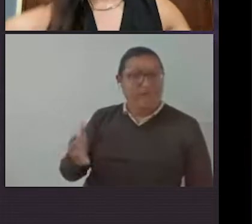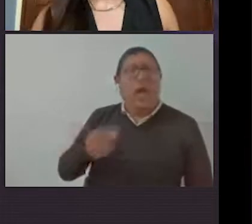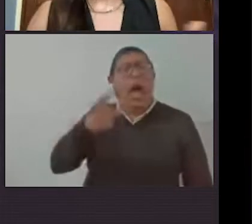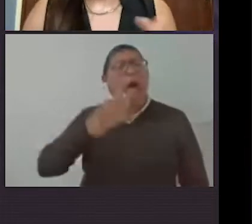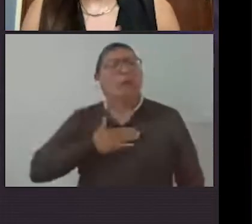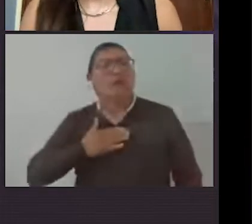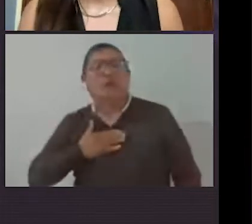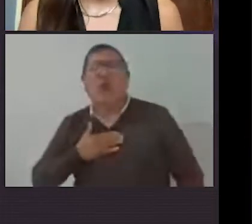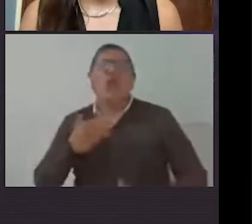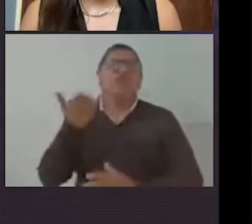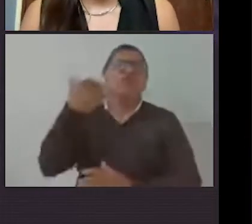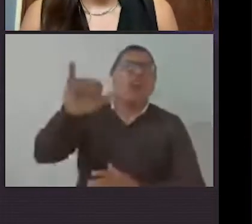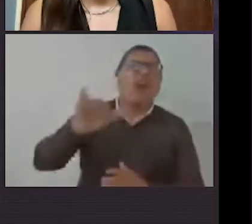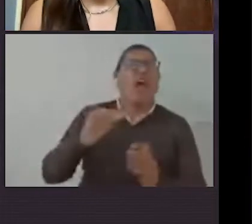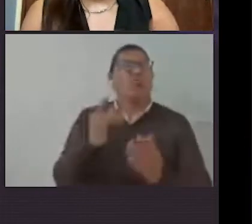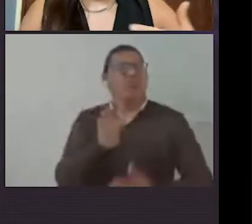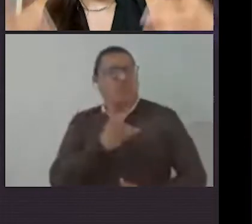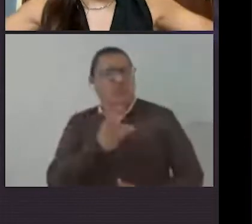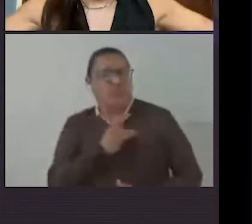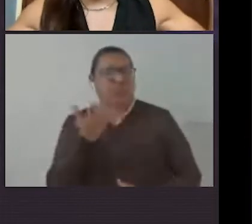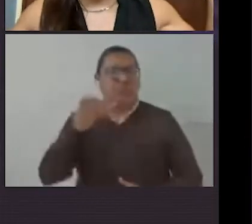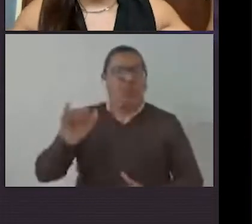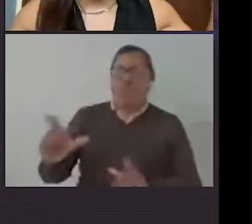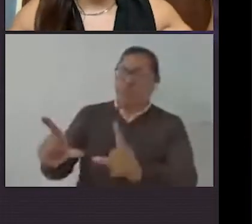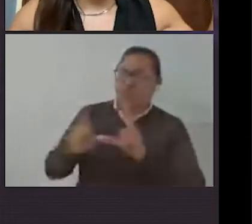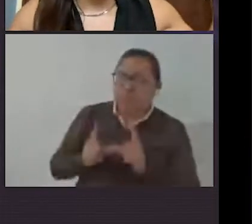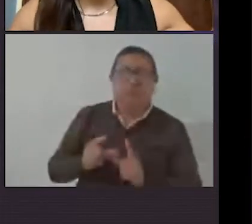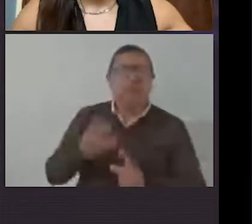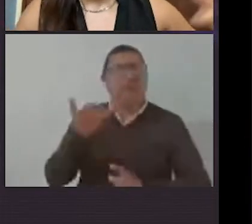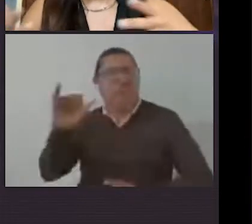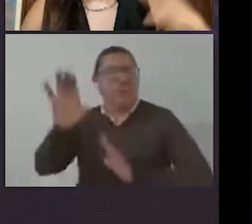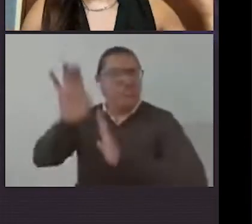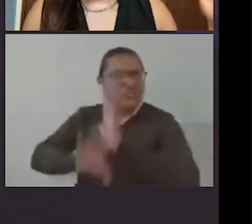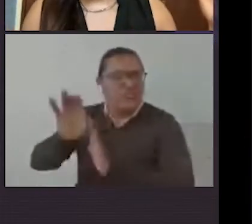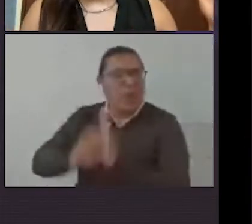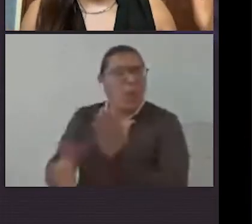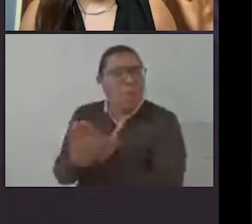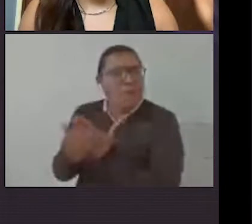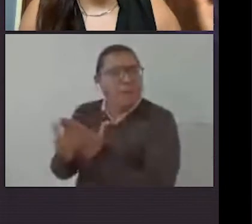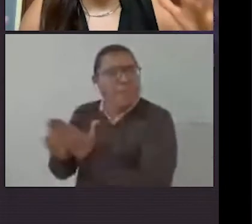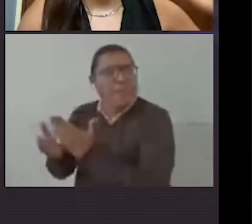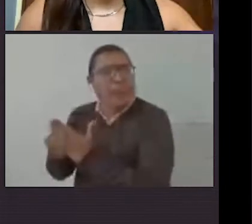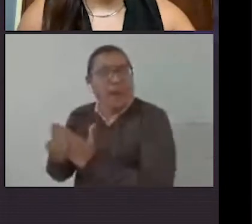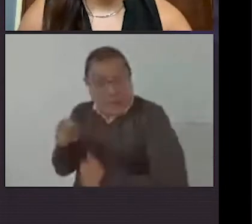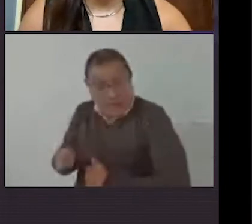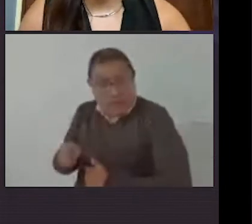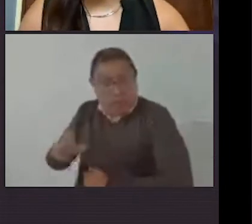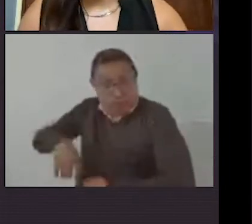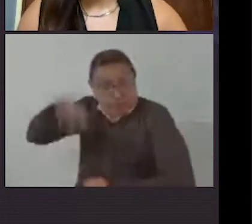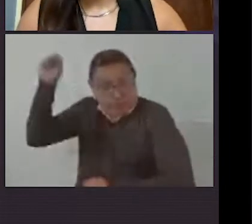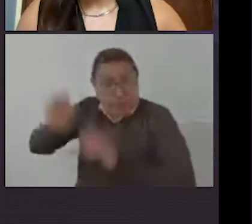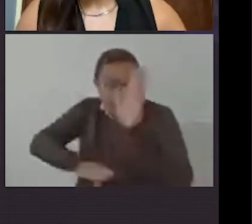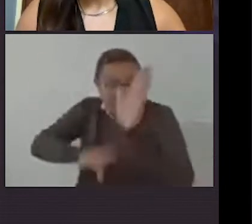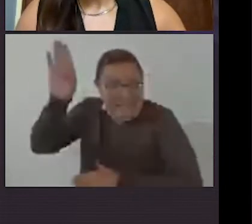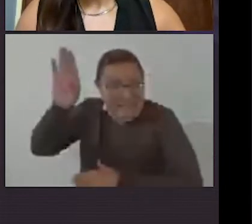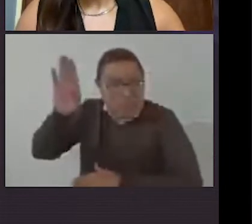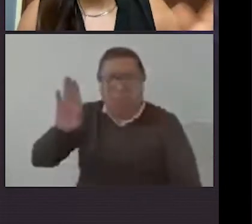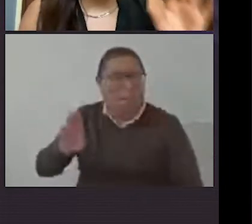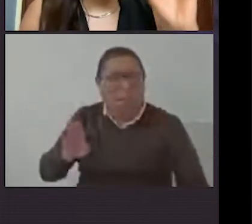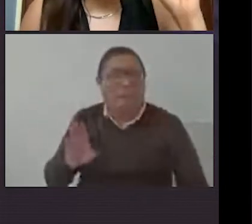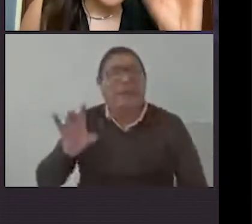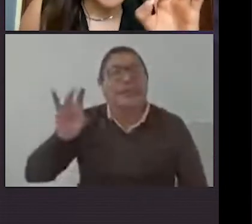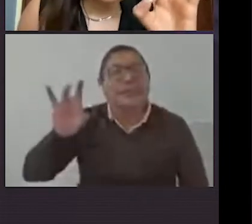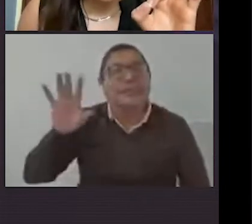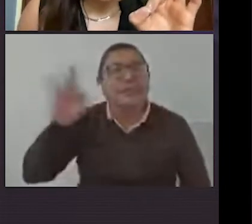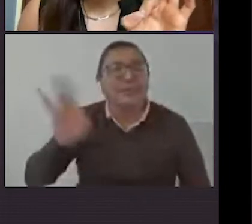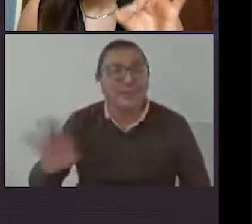¿Cuántas veces, y yo los quiero invitar a que se acuerden de la escuela, en cuando estaban en la prepa, en la secundaria, y